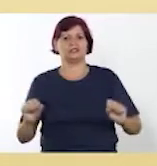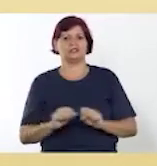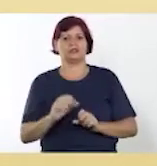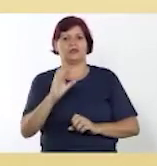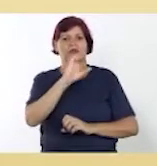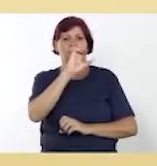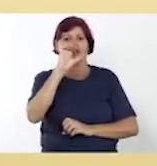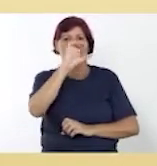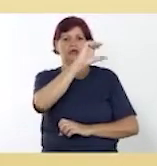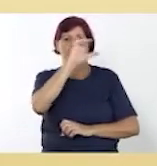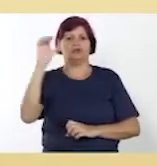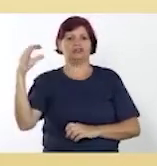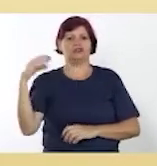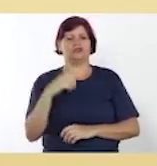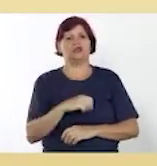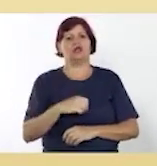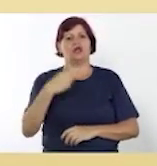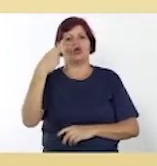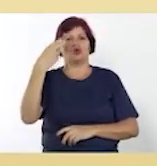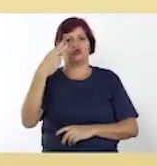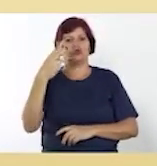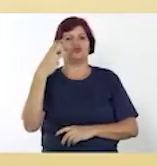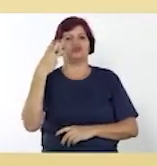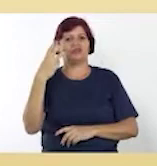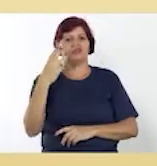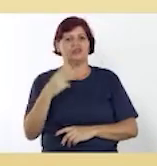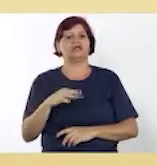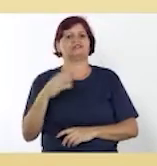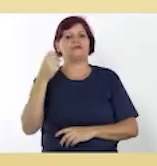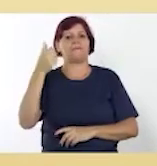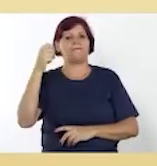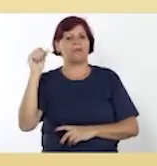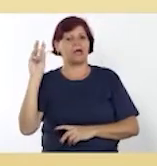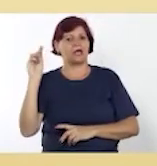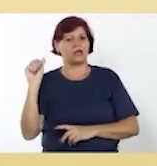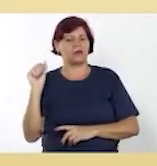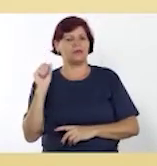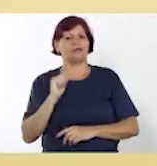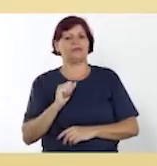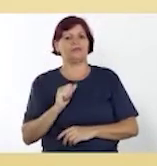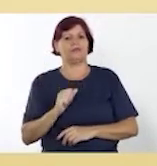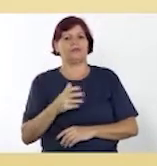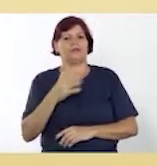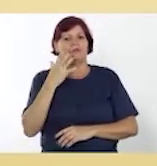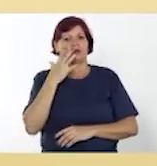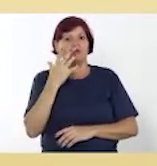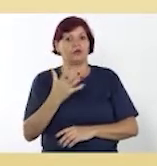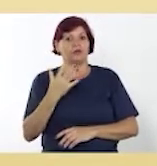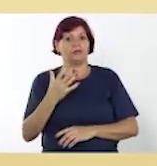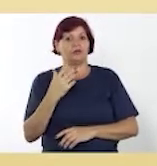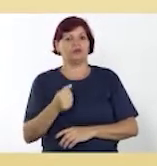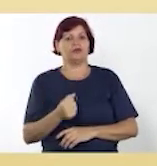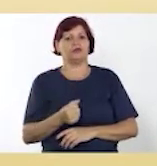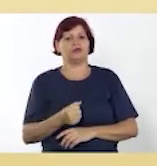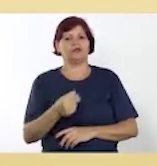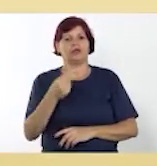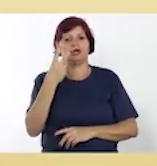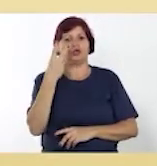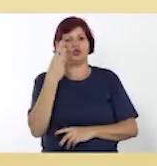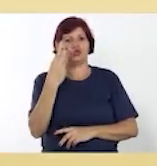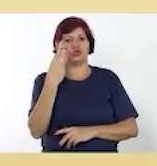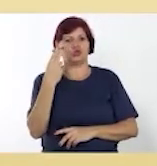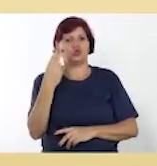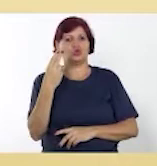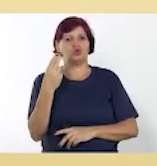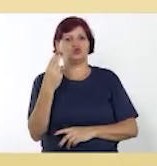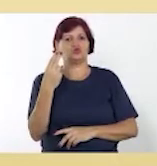lineales con 2 y 3 variables, pero vamos a insistir fundamentalmente en los de 2 por 2, en los problemas